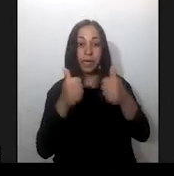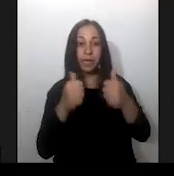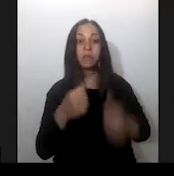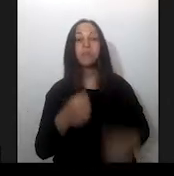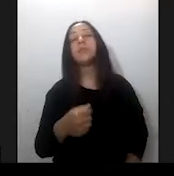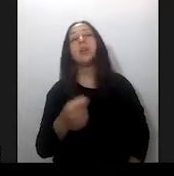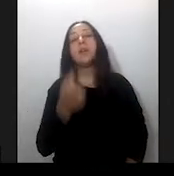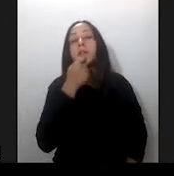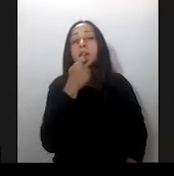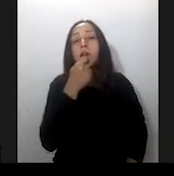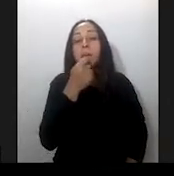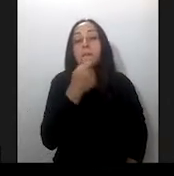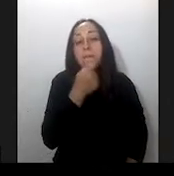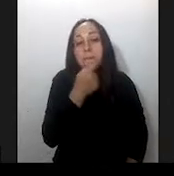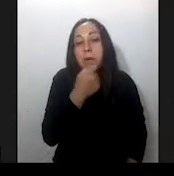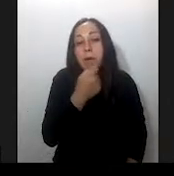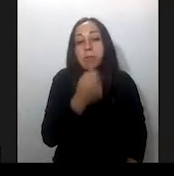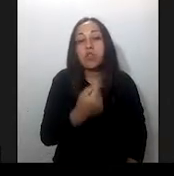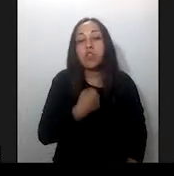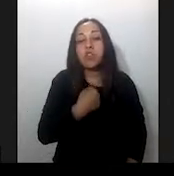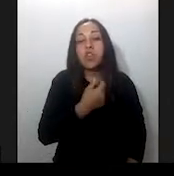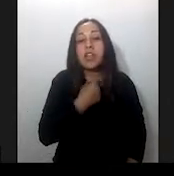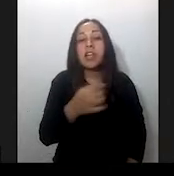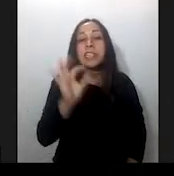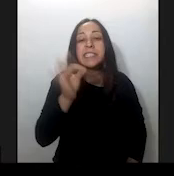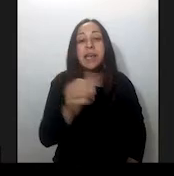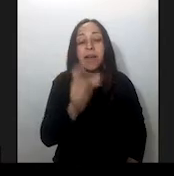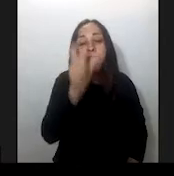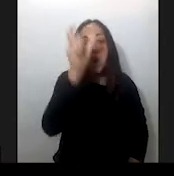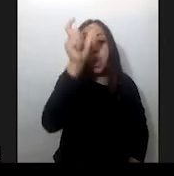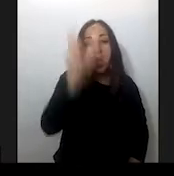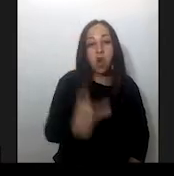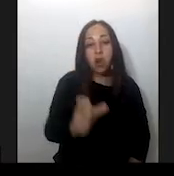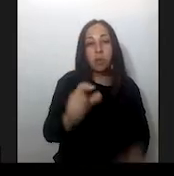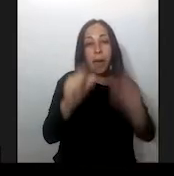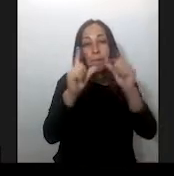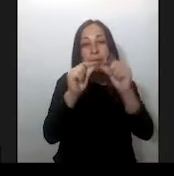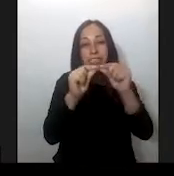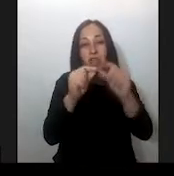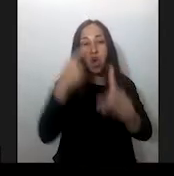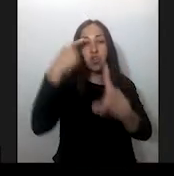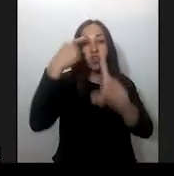Si yo quisiera saber la suma de esta columna precio,